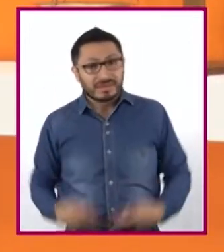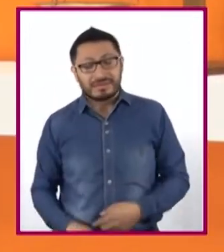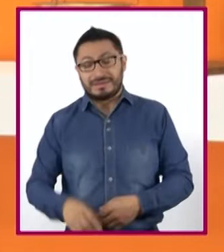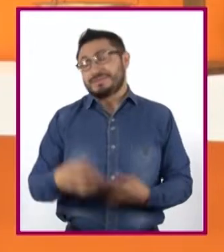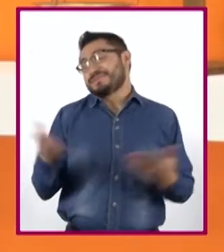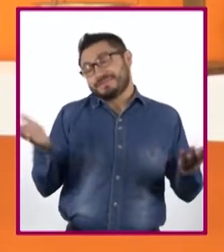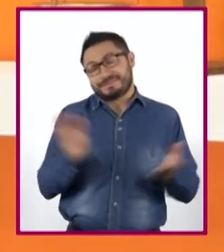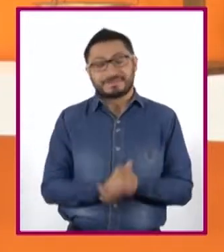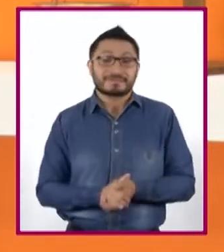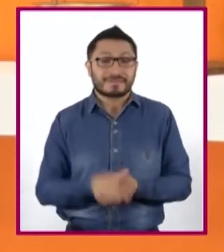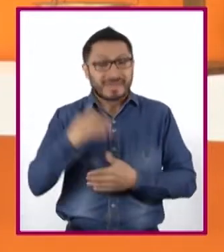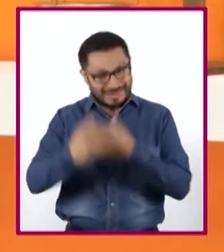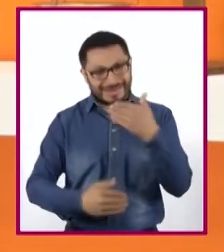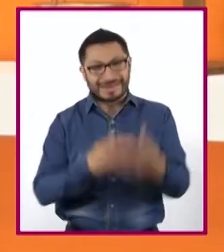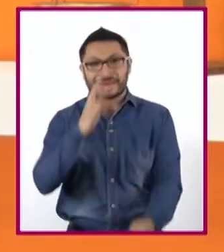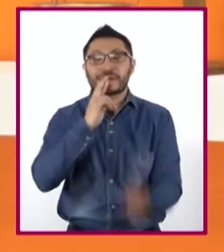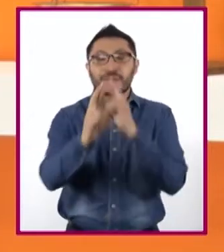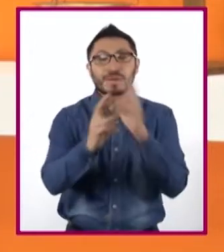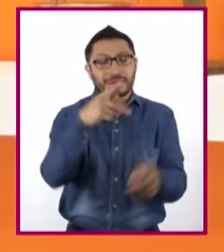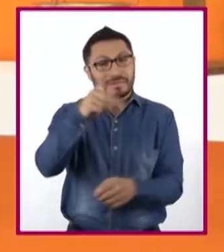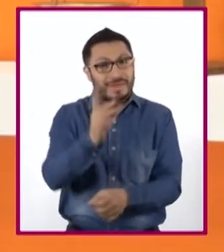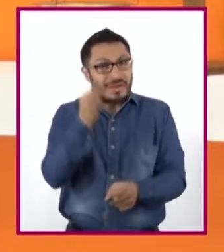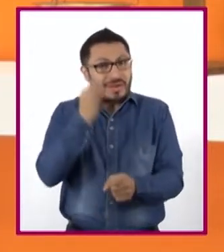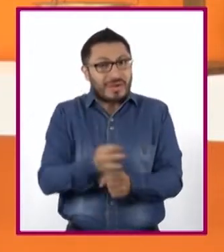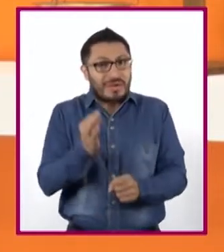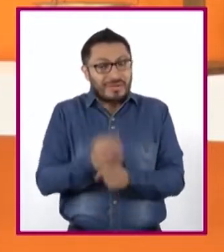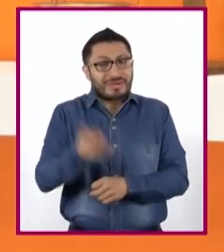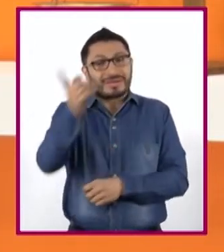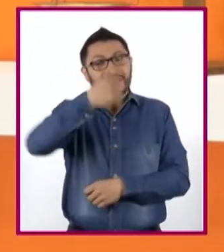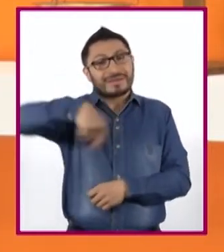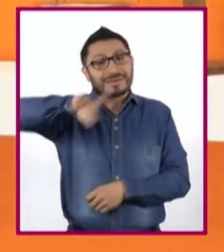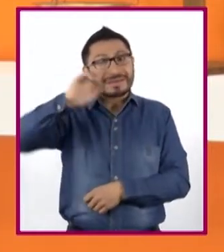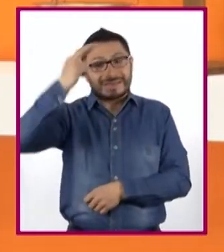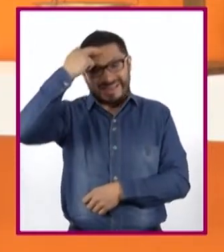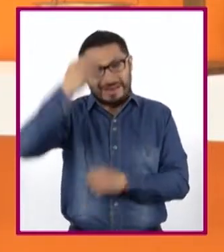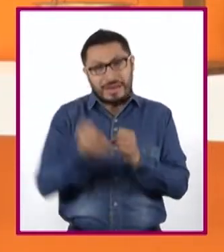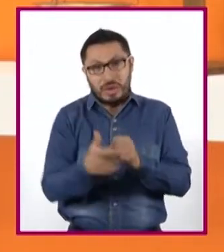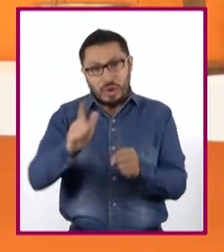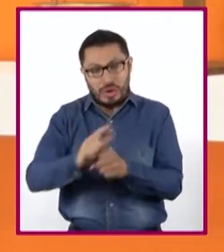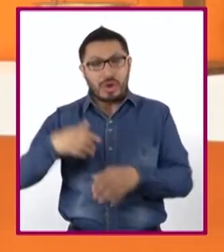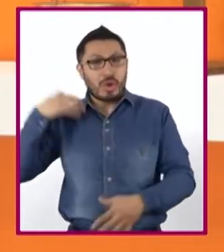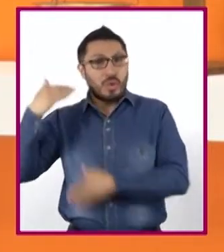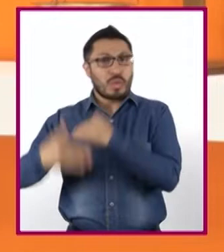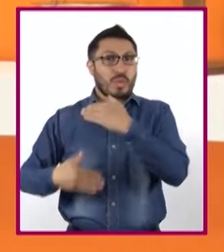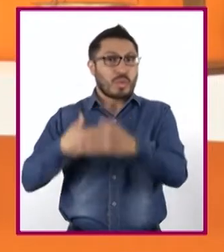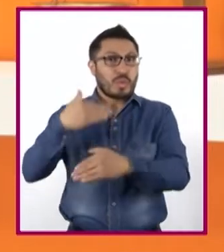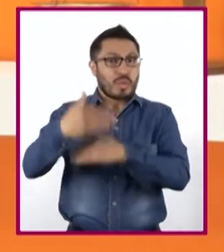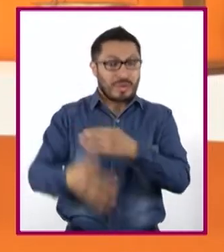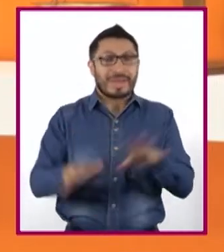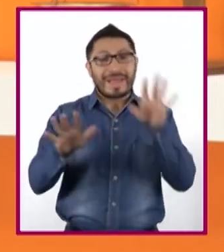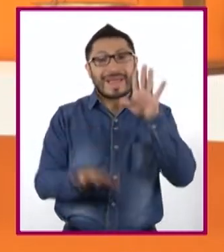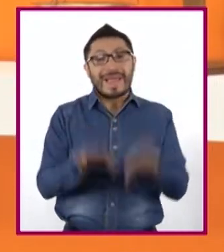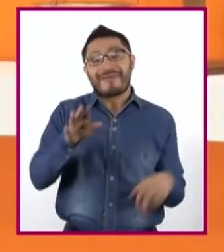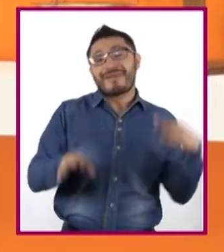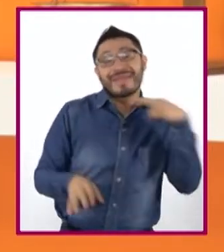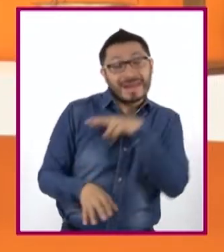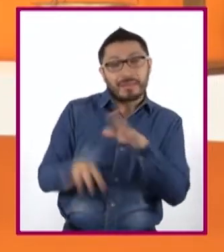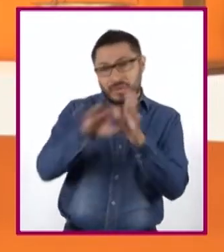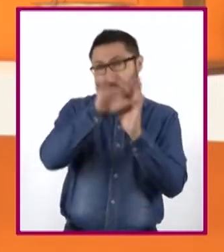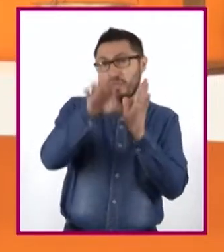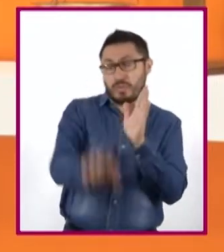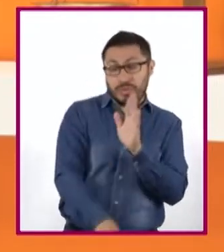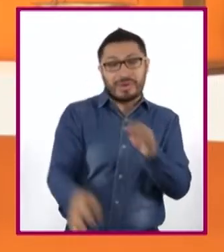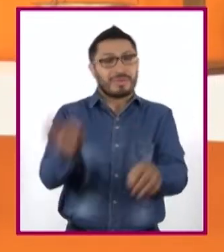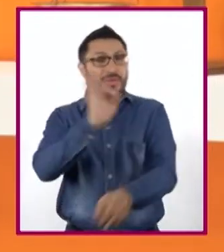Por el momento nos pueden servir para recordar que las sociedades cambian, a veces más rápido. Un ejemplo de ello es que tal vez